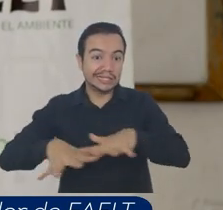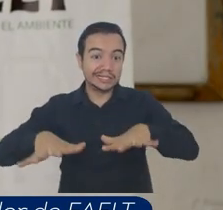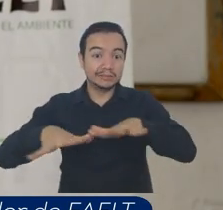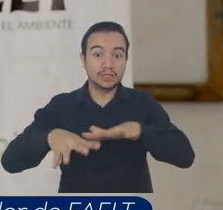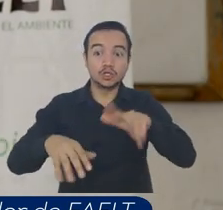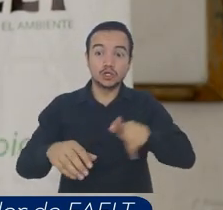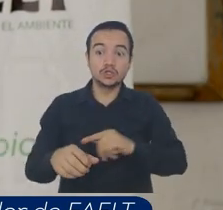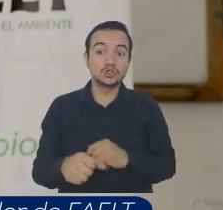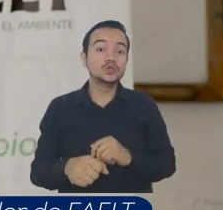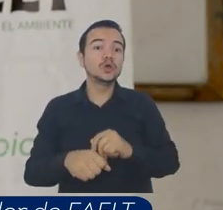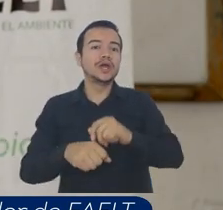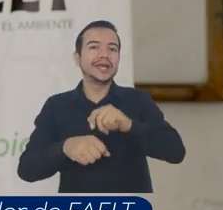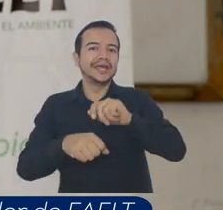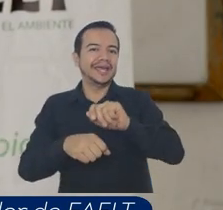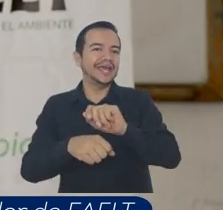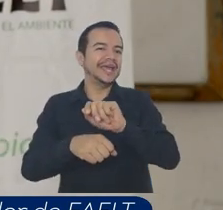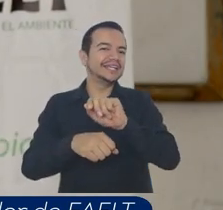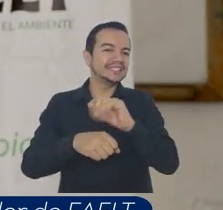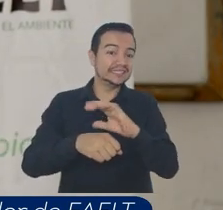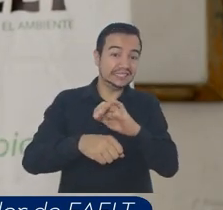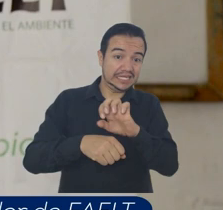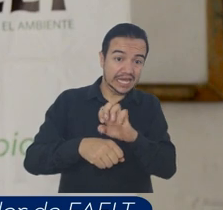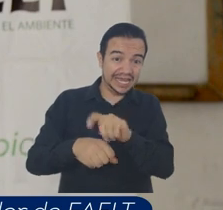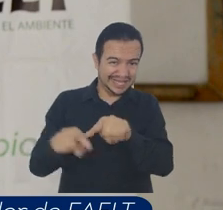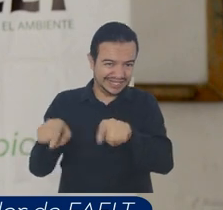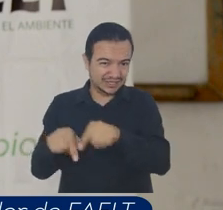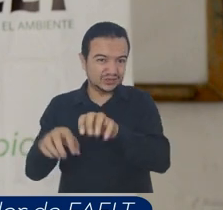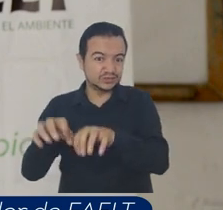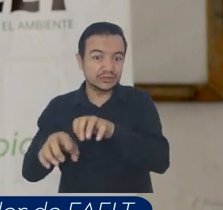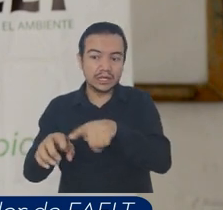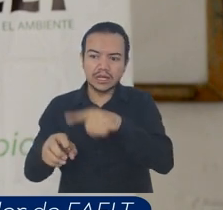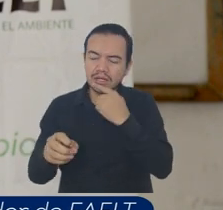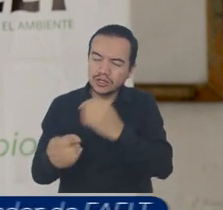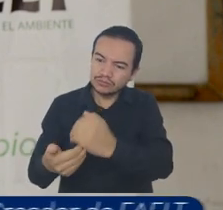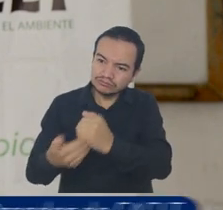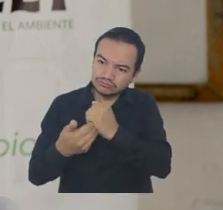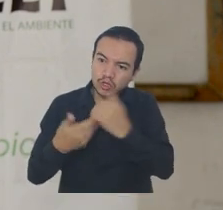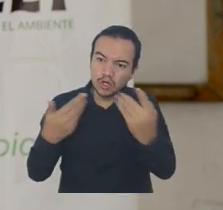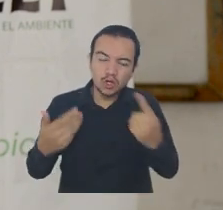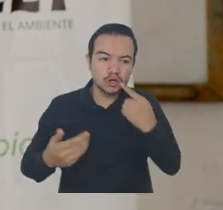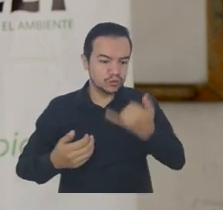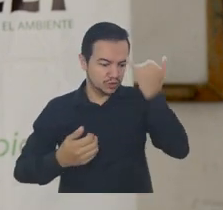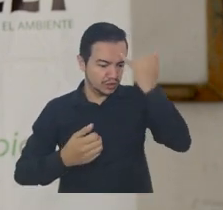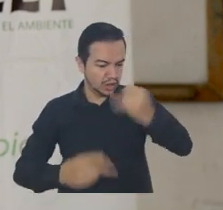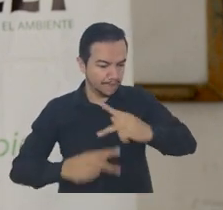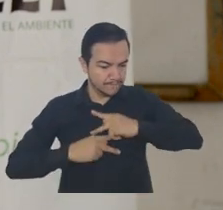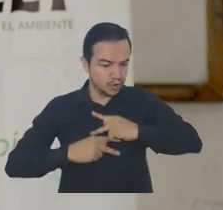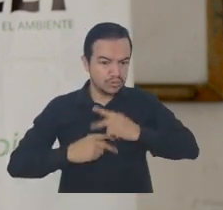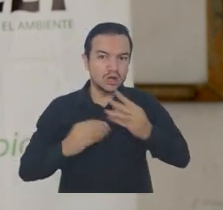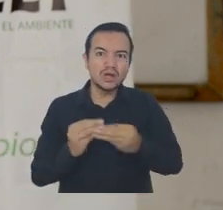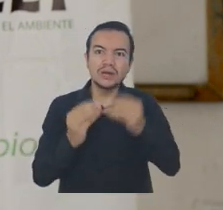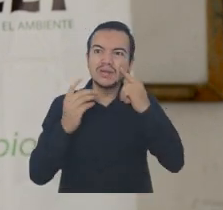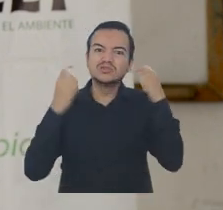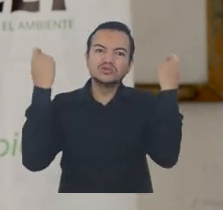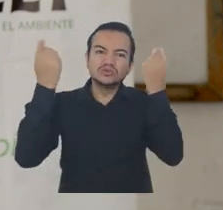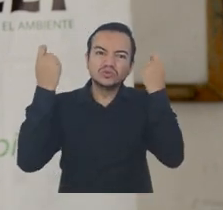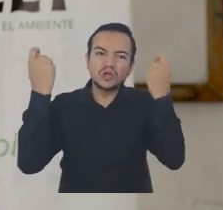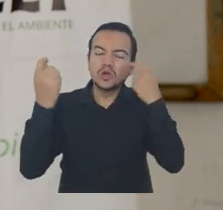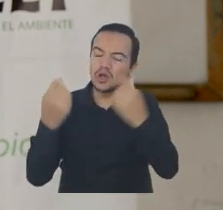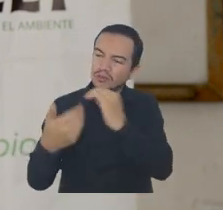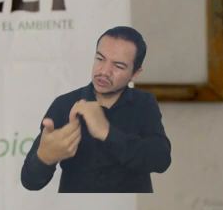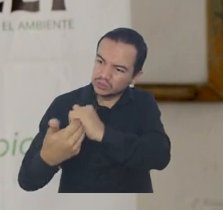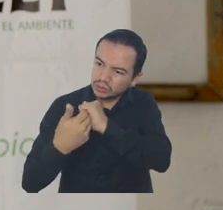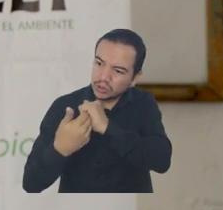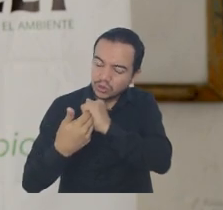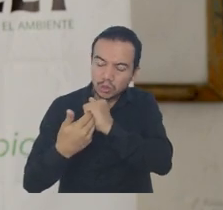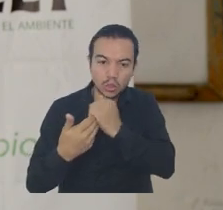del Centro de Innovación y de Emprendimiento son muy importantes para aclarar ciertos temas como propiedad intelectual, como cómo se comporta el mercado,